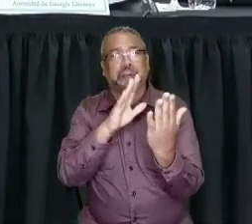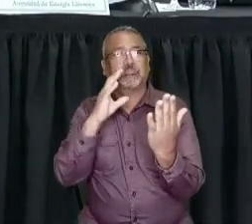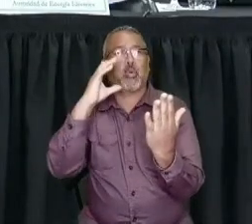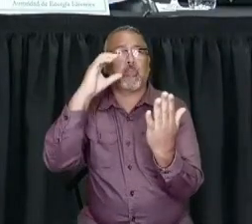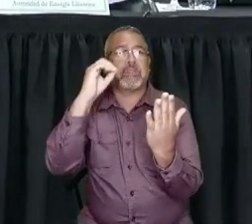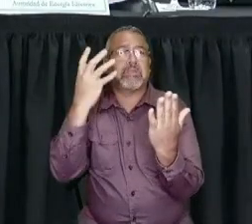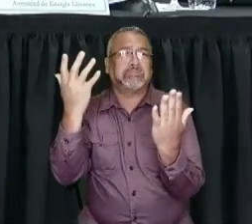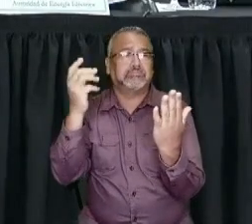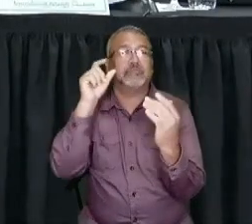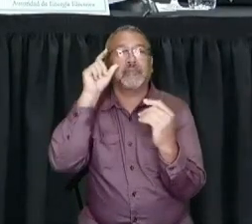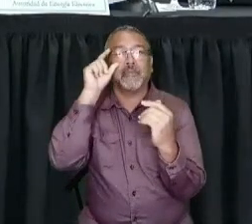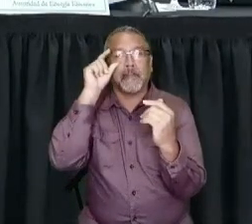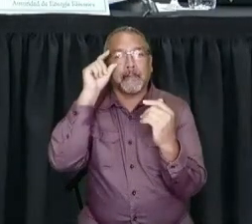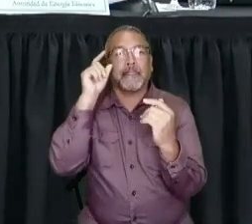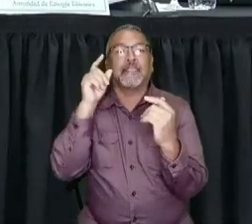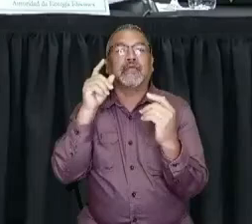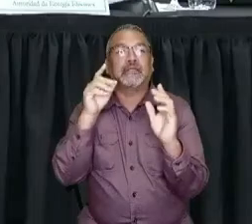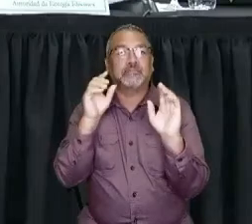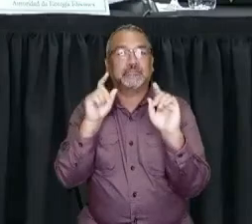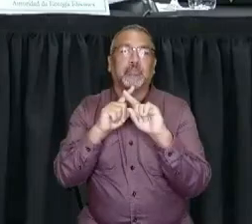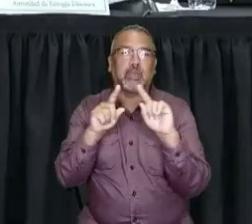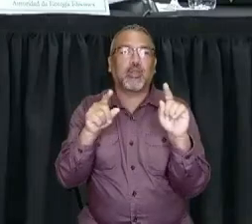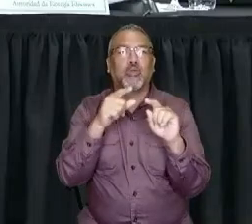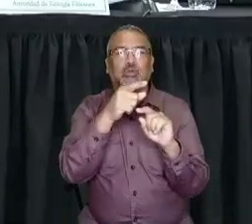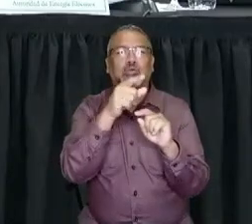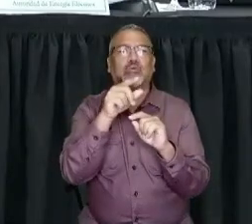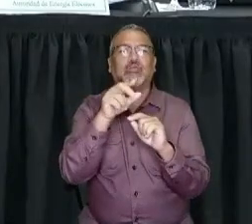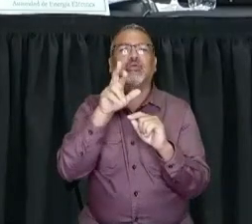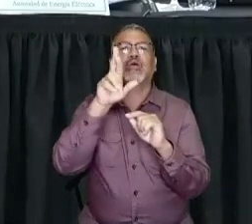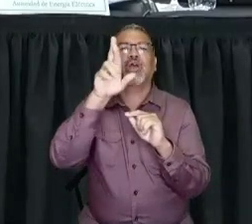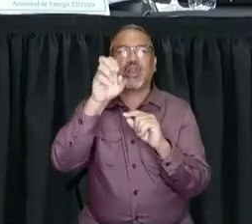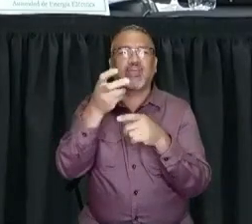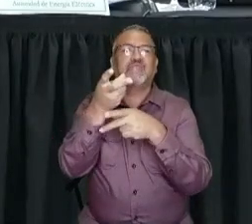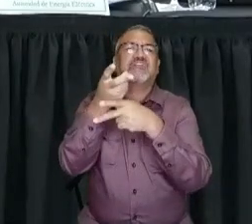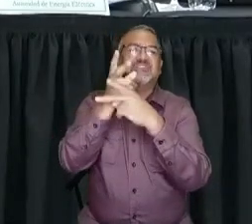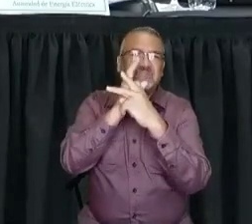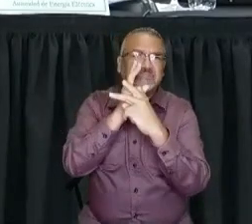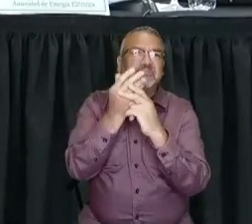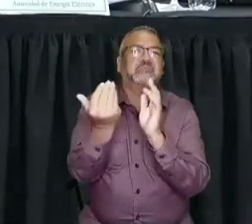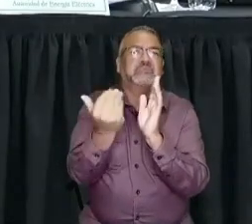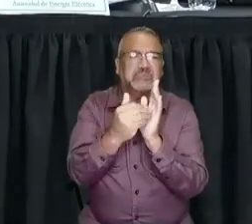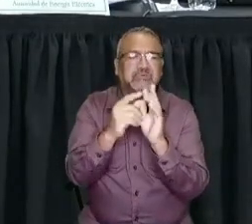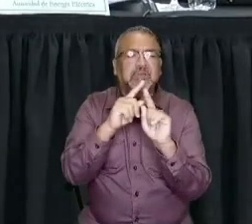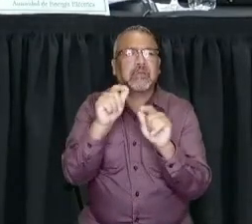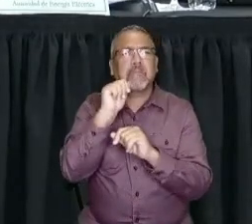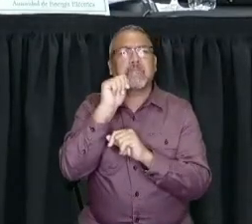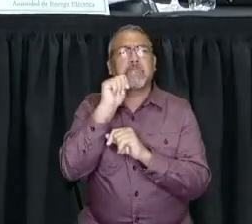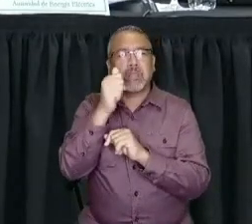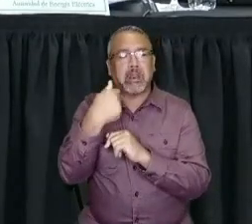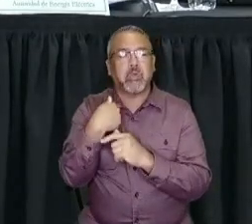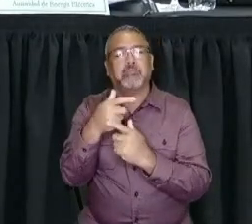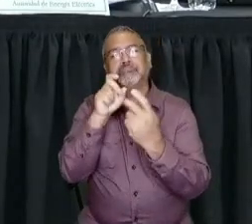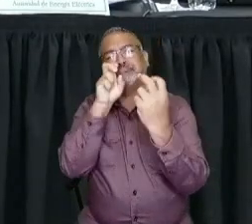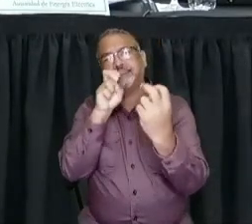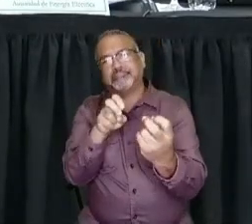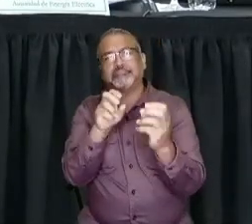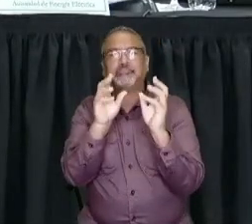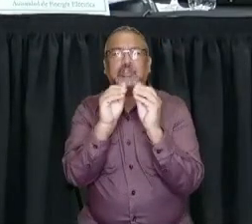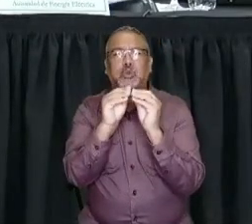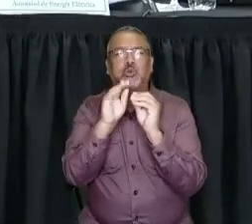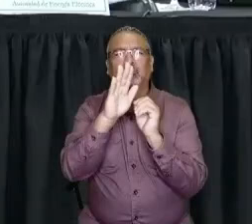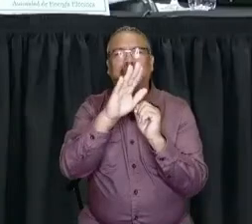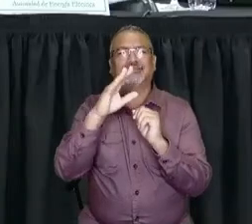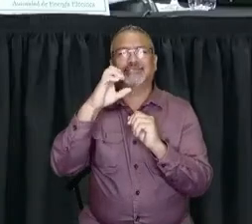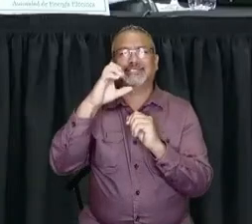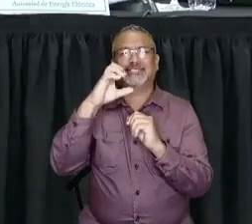que da los detalles Hay unos refinanciamiento que están ocurriendo eh mañana casualmente yo tengo reunión con los ceos de